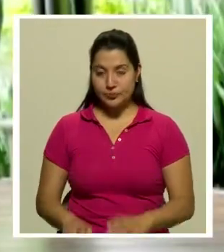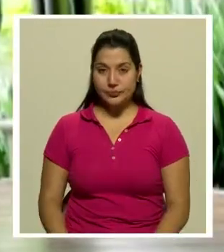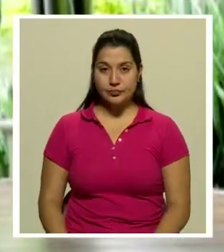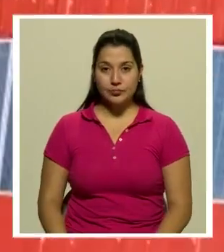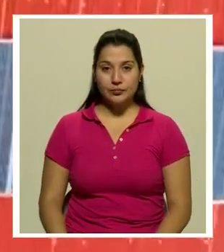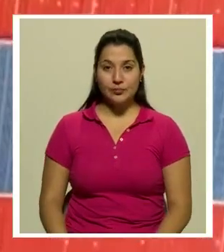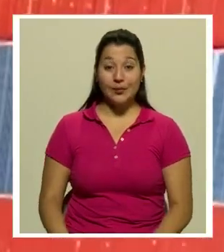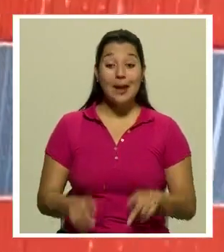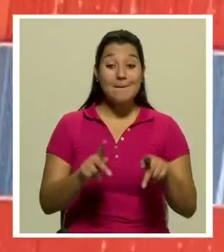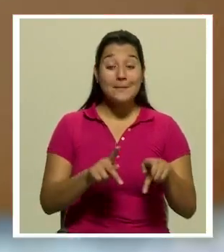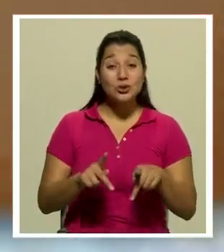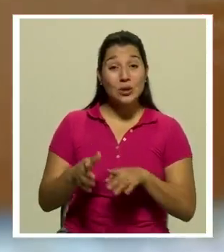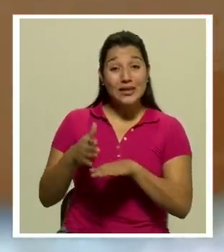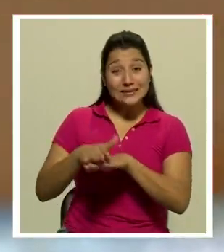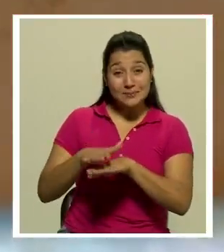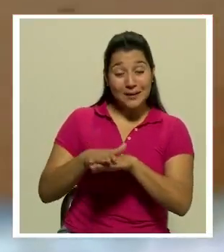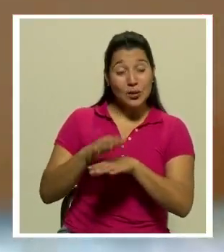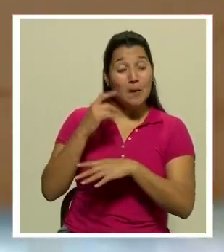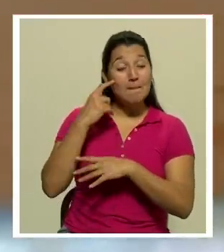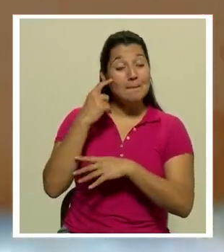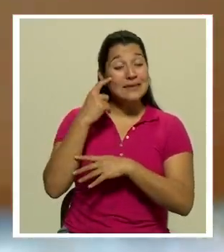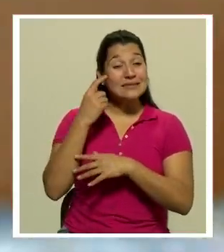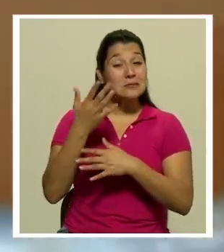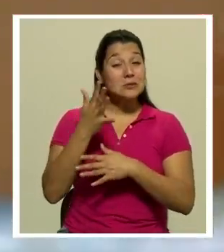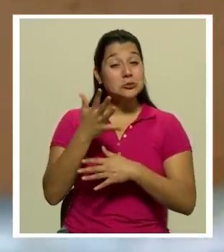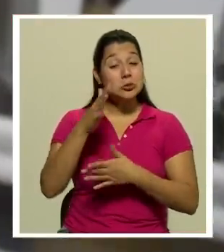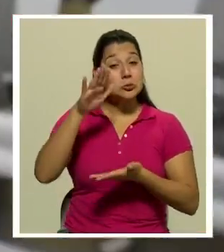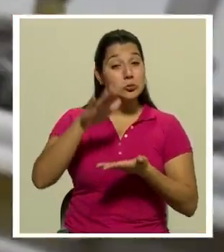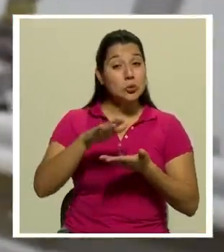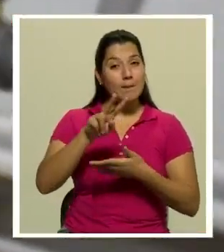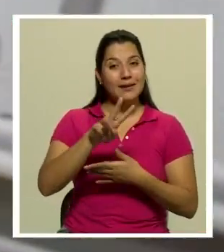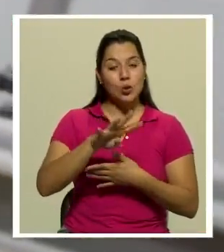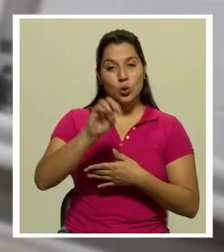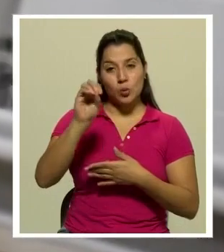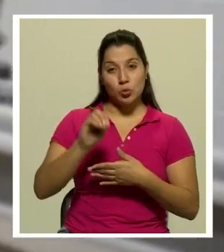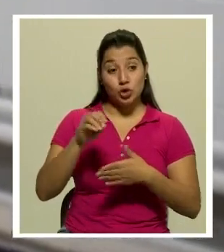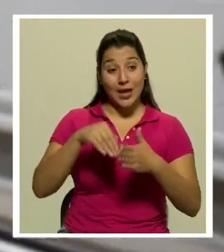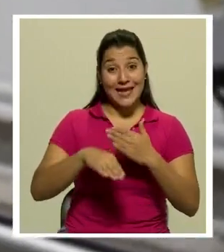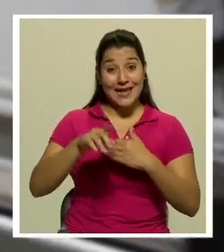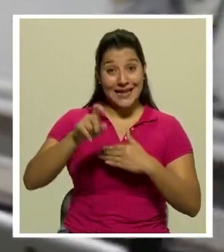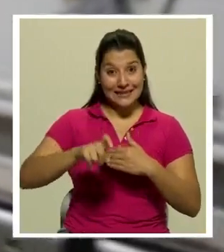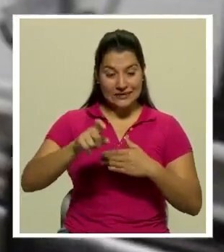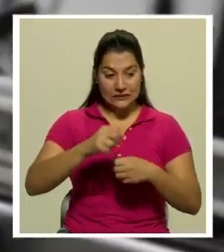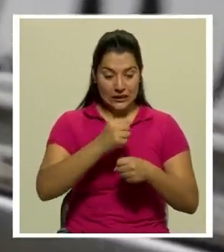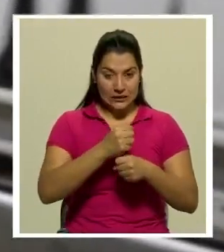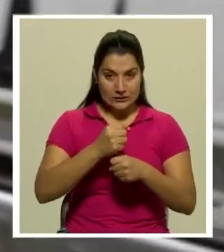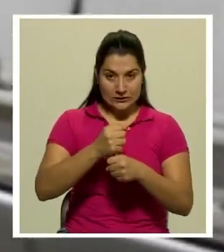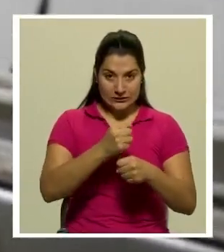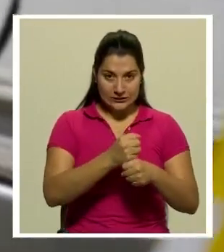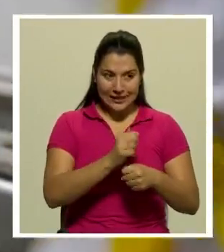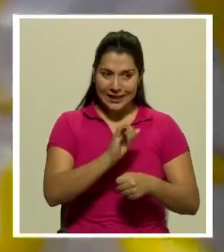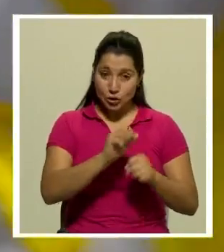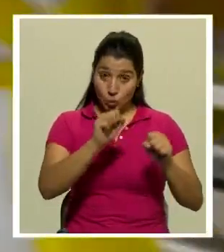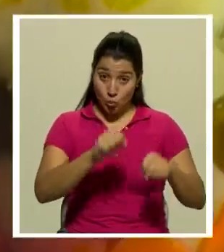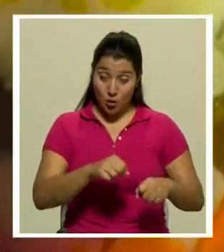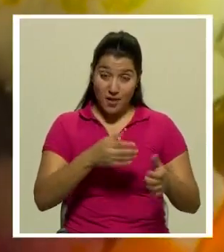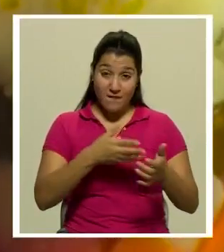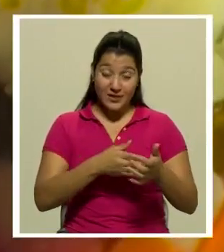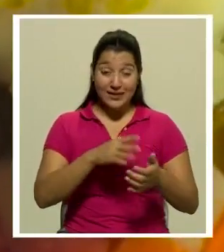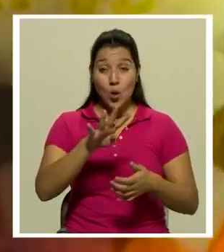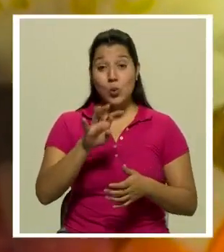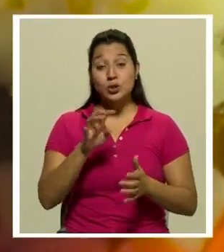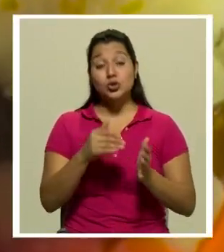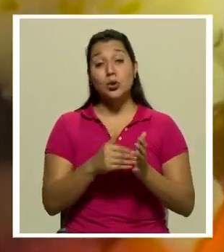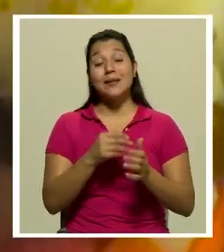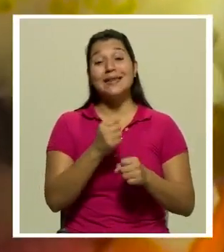Los especialistas proyectan una reducción de hasta un 24% en las necesidades de mano de obra, lo que podría afectar a más de